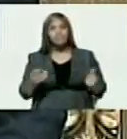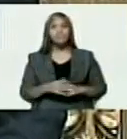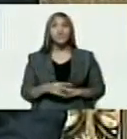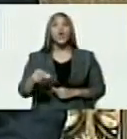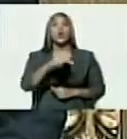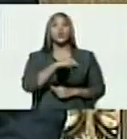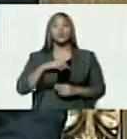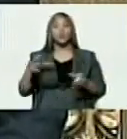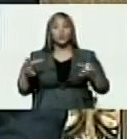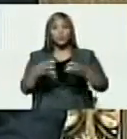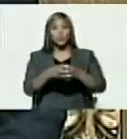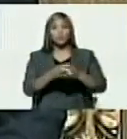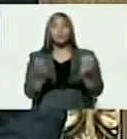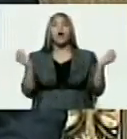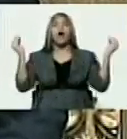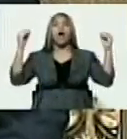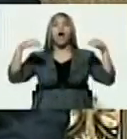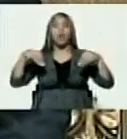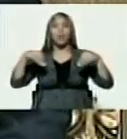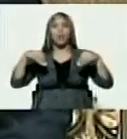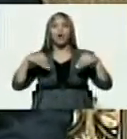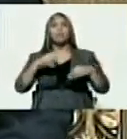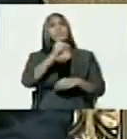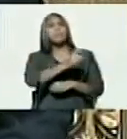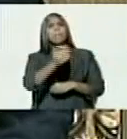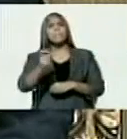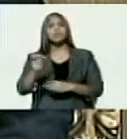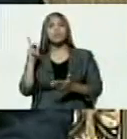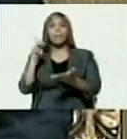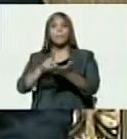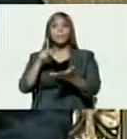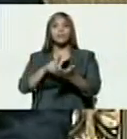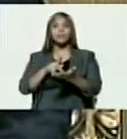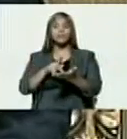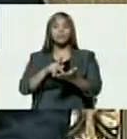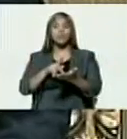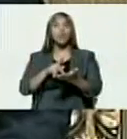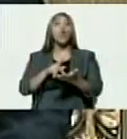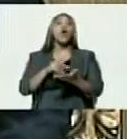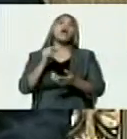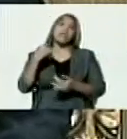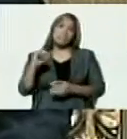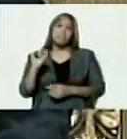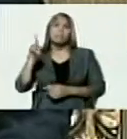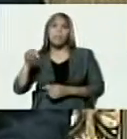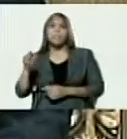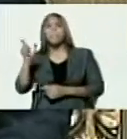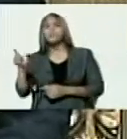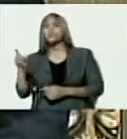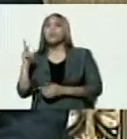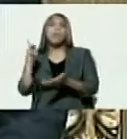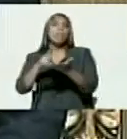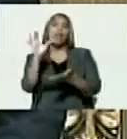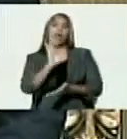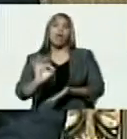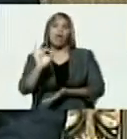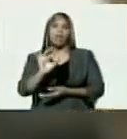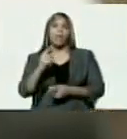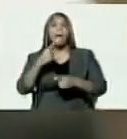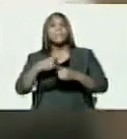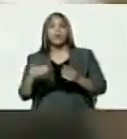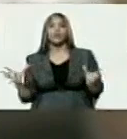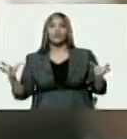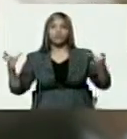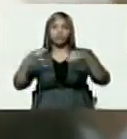pusimos de acuerdo con gente que participó y gente que no participó en el proceso electoral. Eso es una buena señal